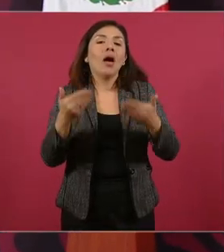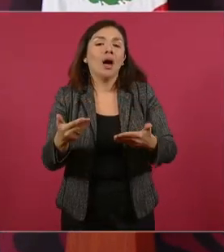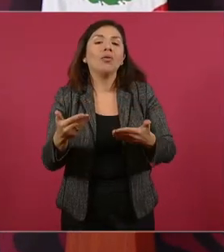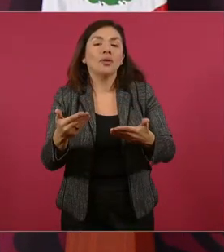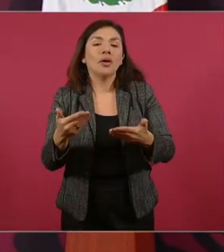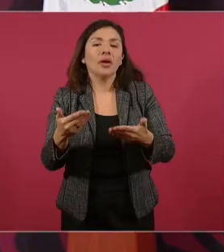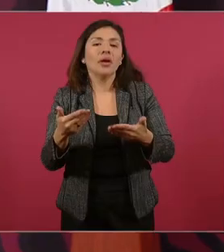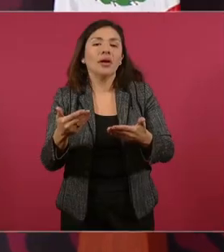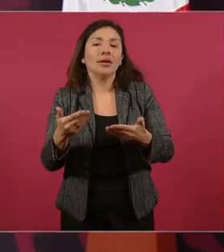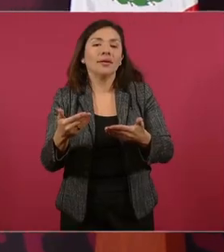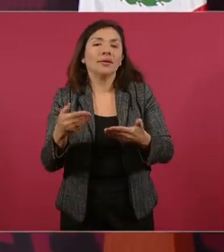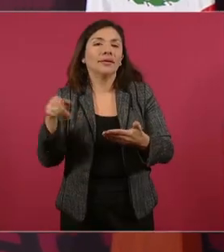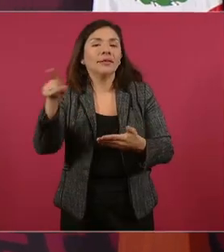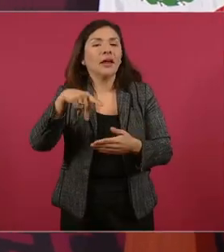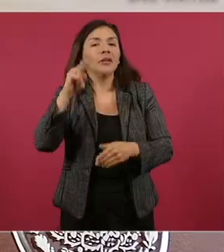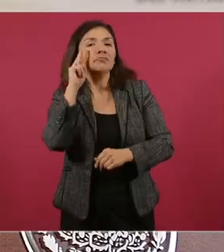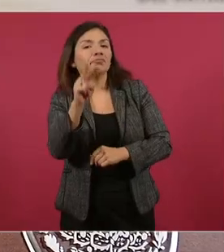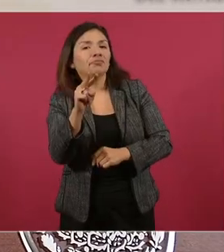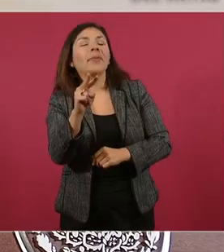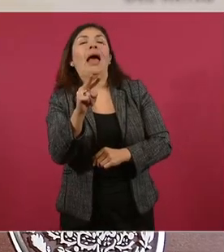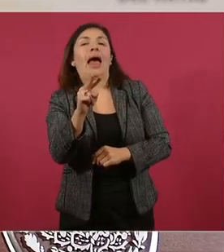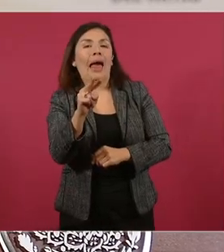seguro escuchando,